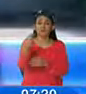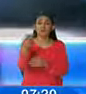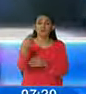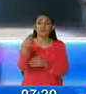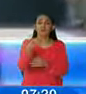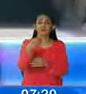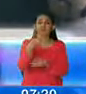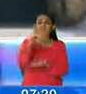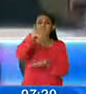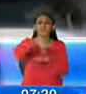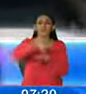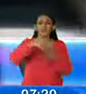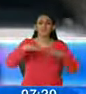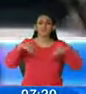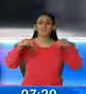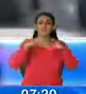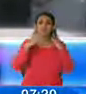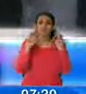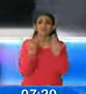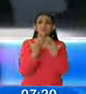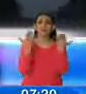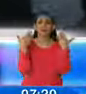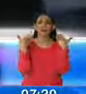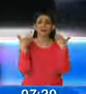centro de convenciones de Guayaquil.